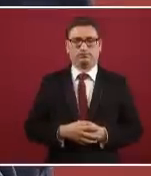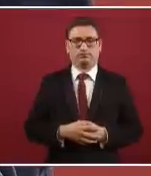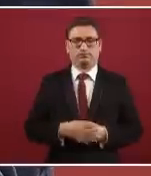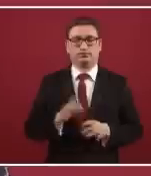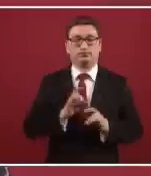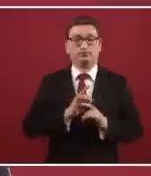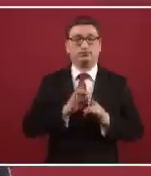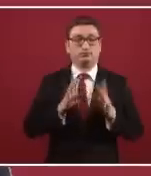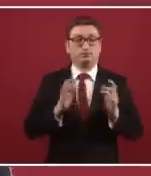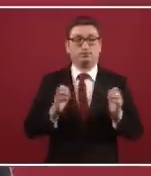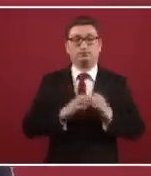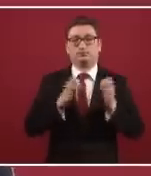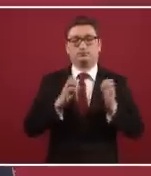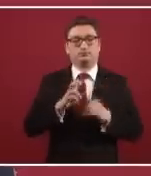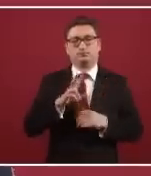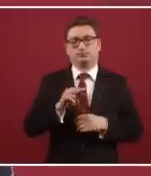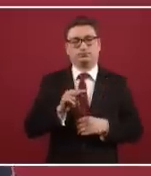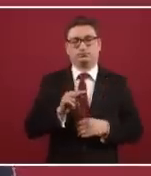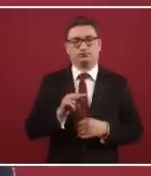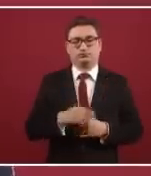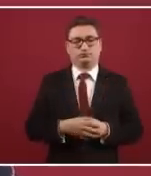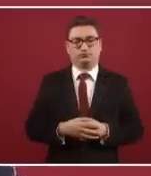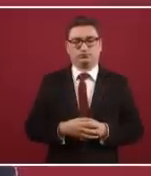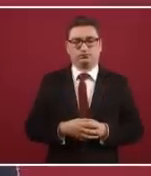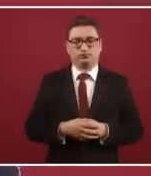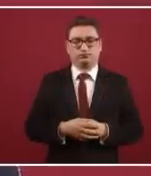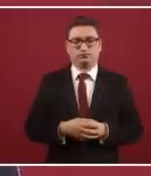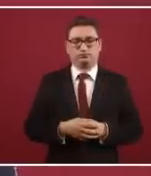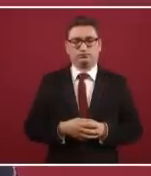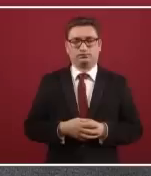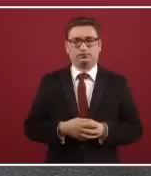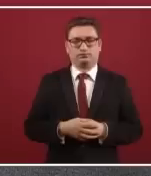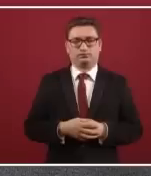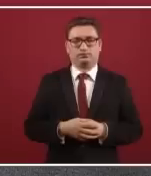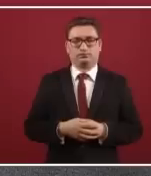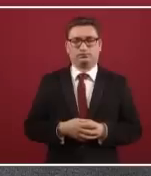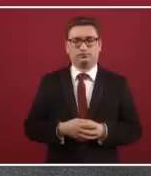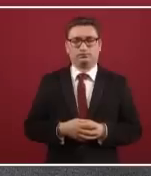emergencias, que no dependiéramos de